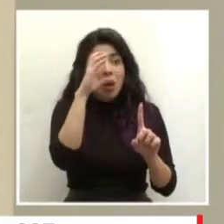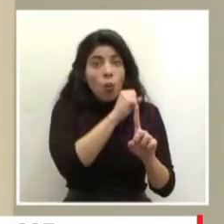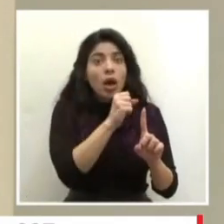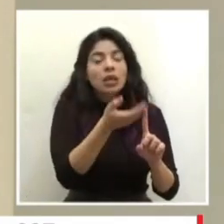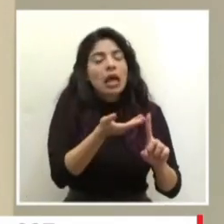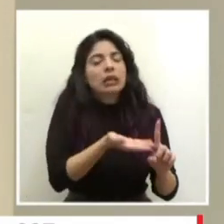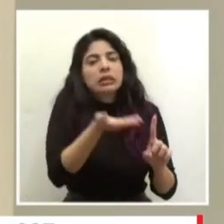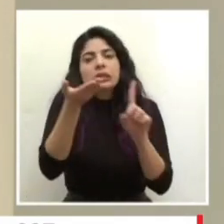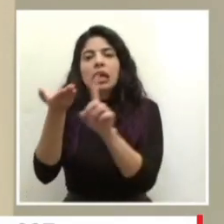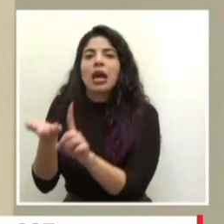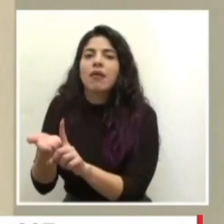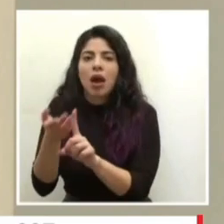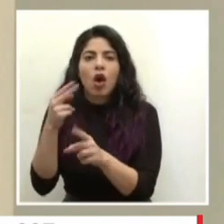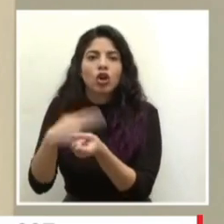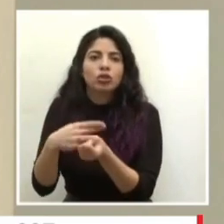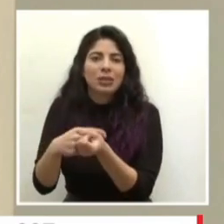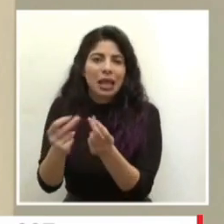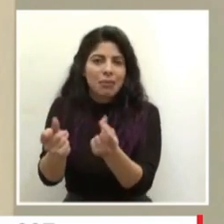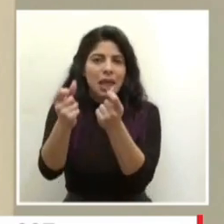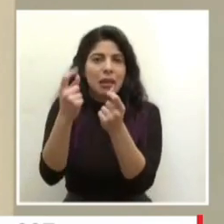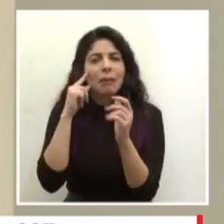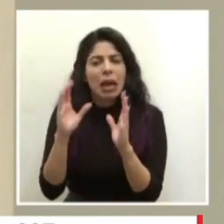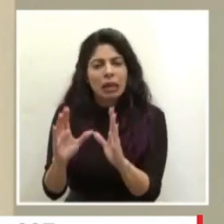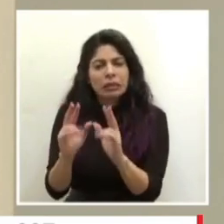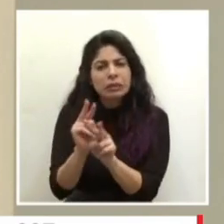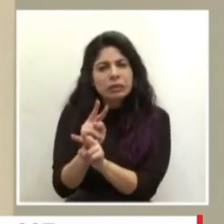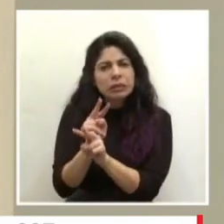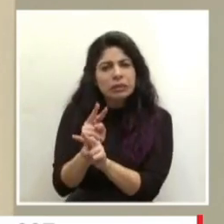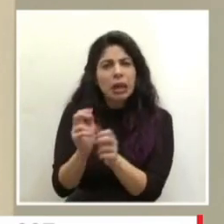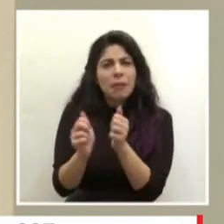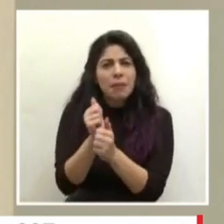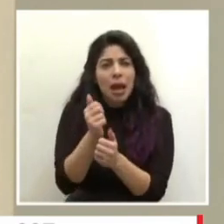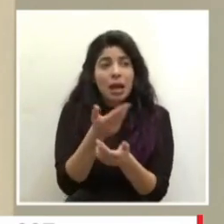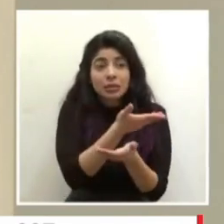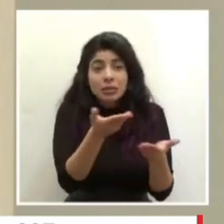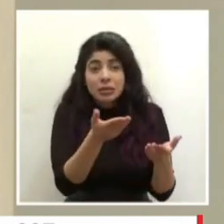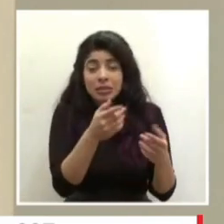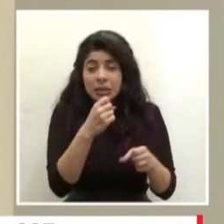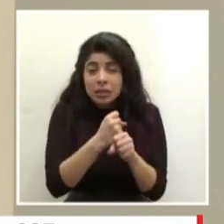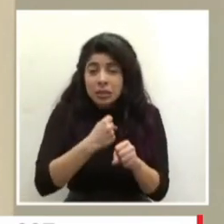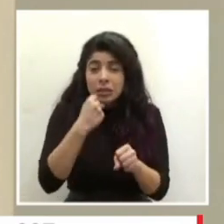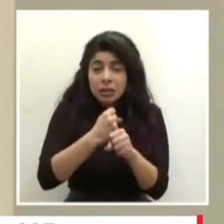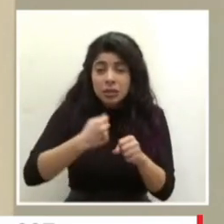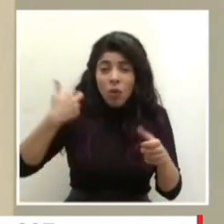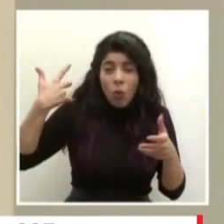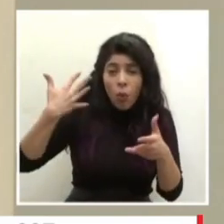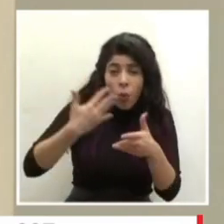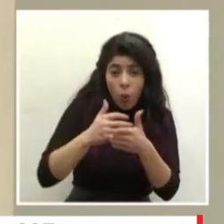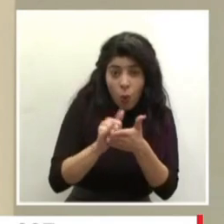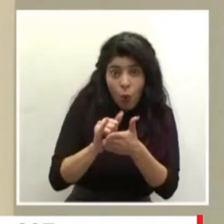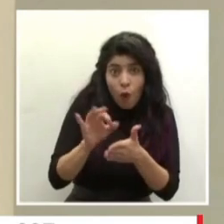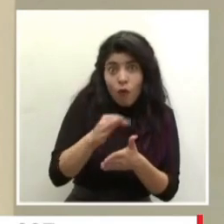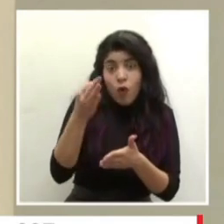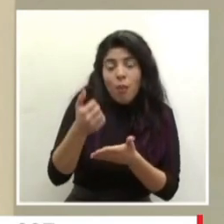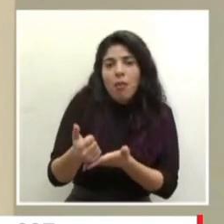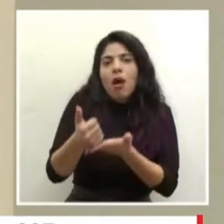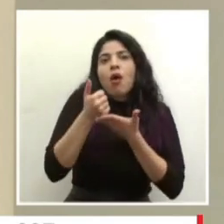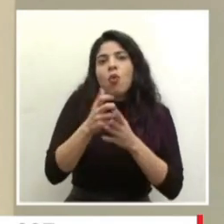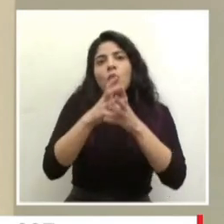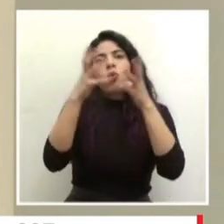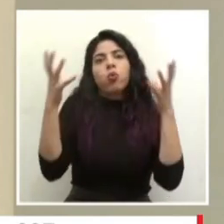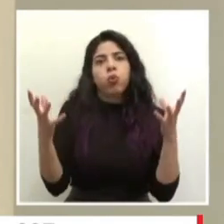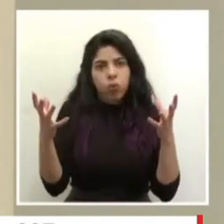a un centro hospitalario para tenerlo mucho más vigilado. Así que todo ese despliegue que se ha hecho ha colaborado muchísimo